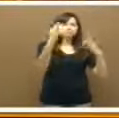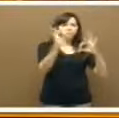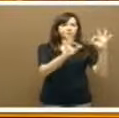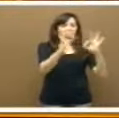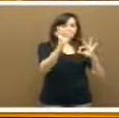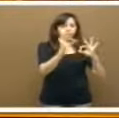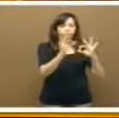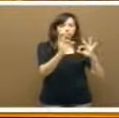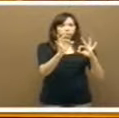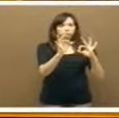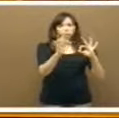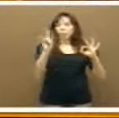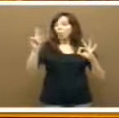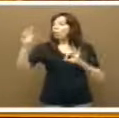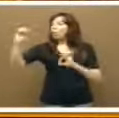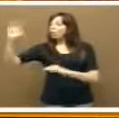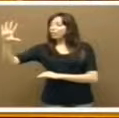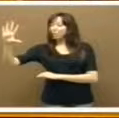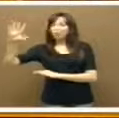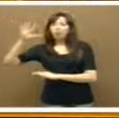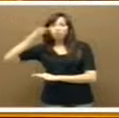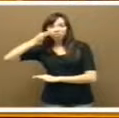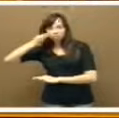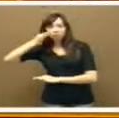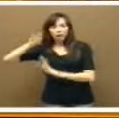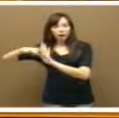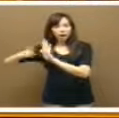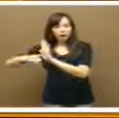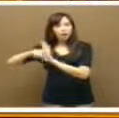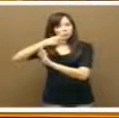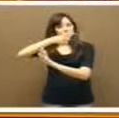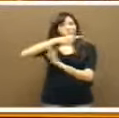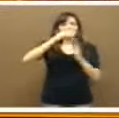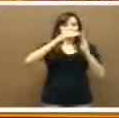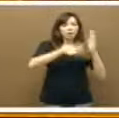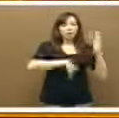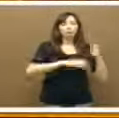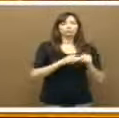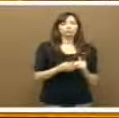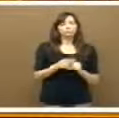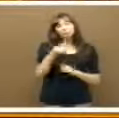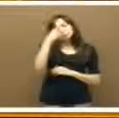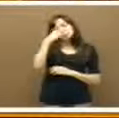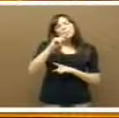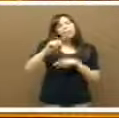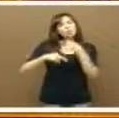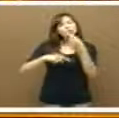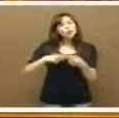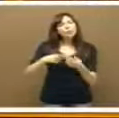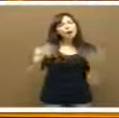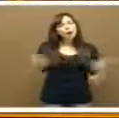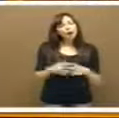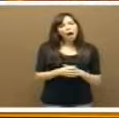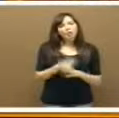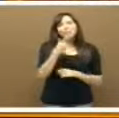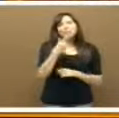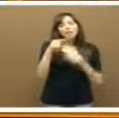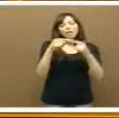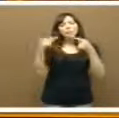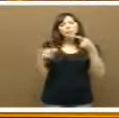menos que el 1,5% legalmente estipulado. ¿Y saben qué connotaciones tiene esto que acabo de decir, el déficit del 1